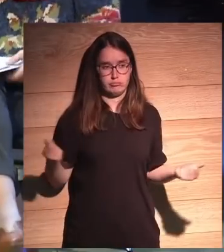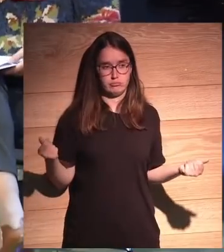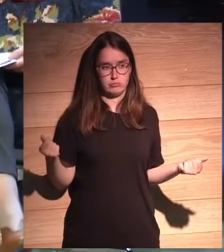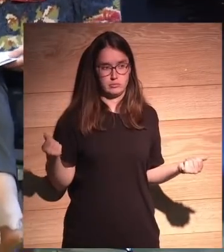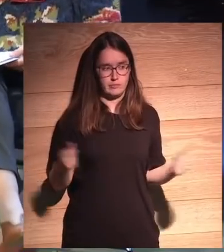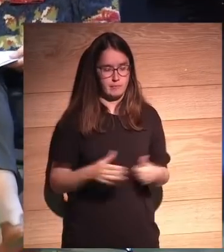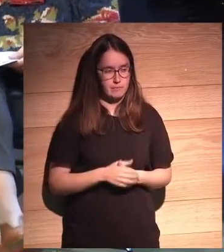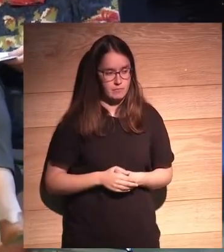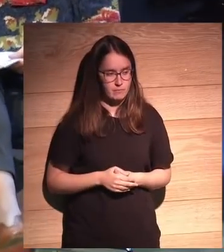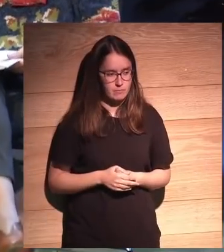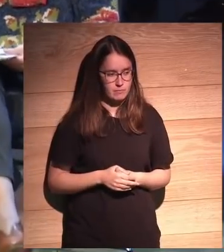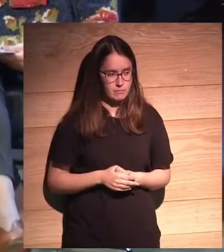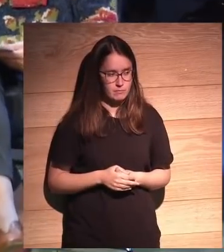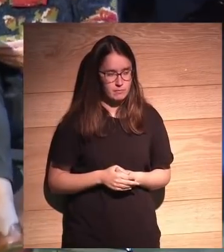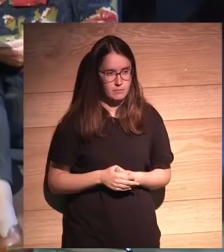los estudia.